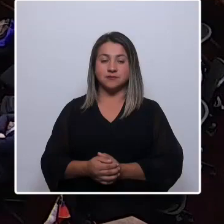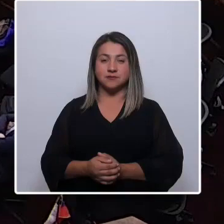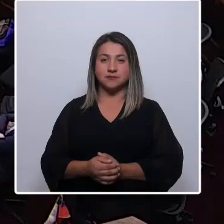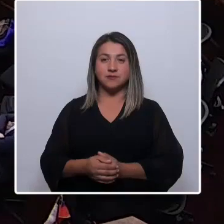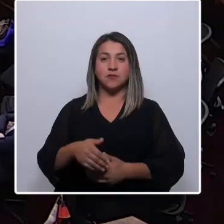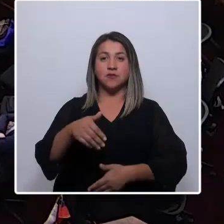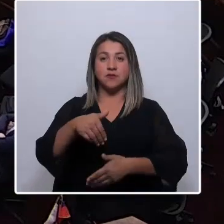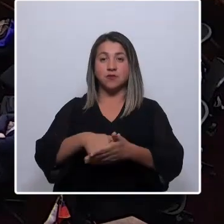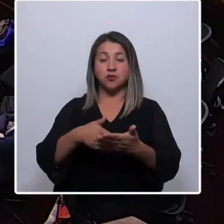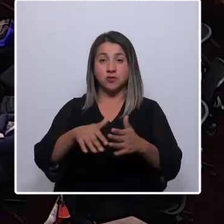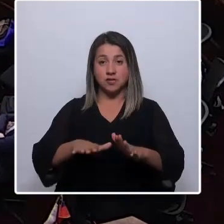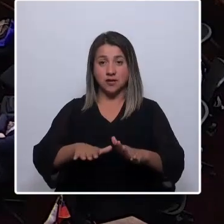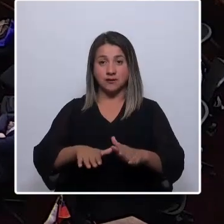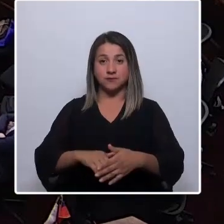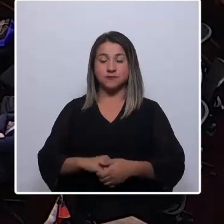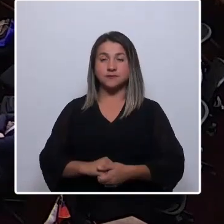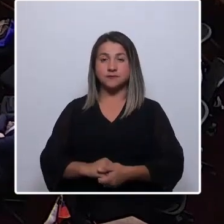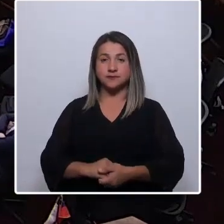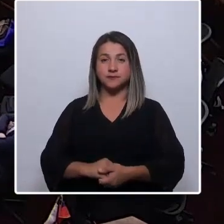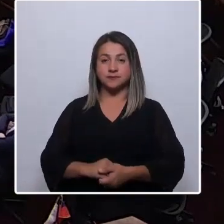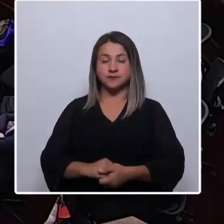han emitido su voto.